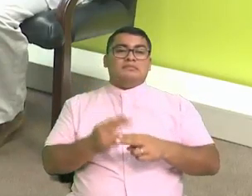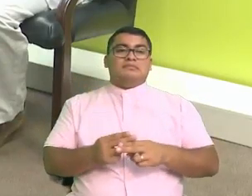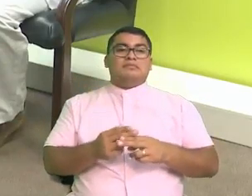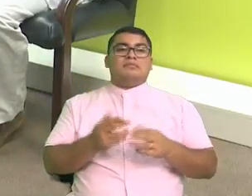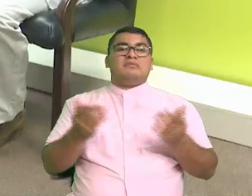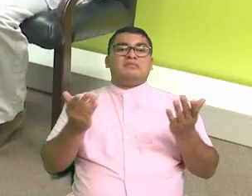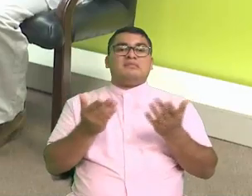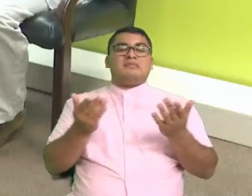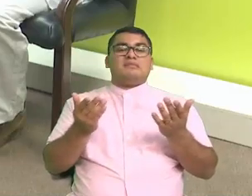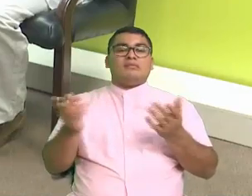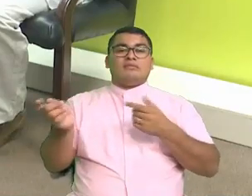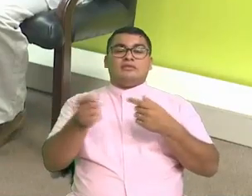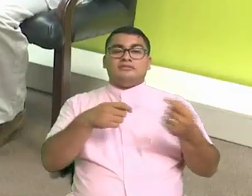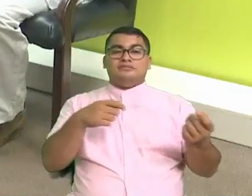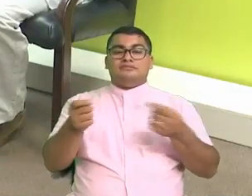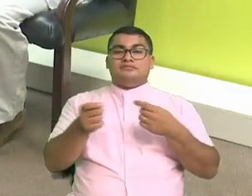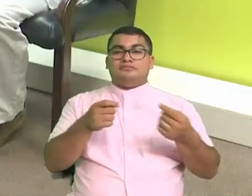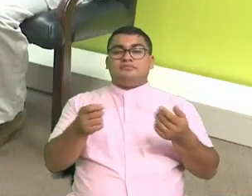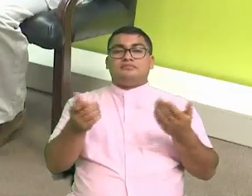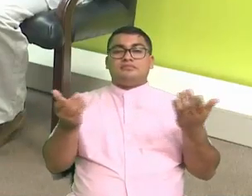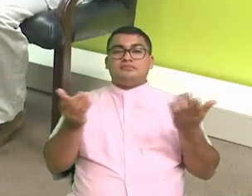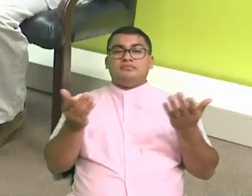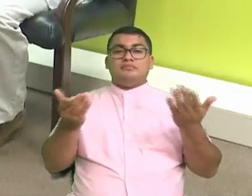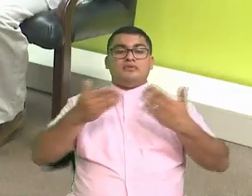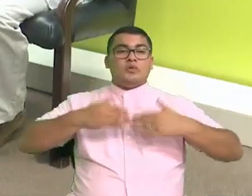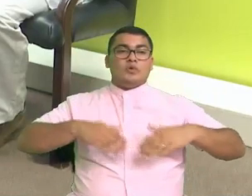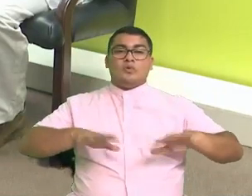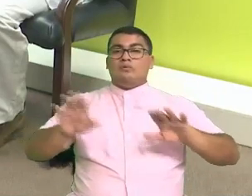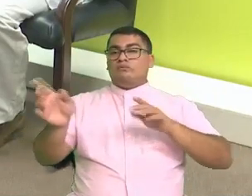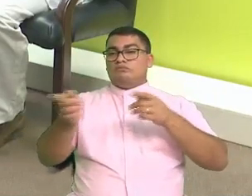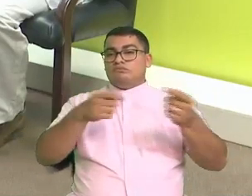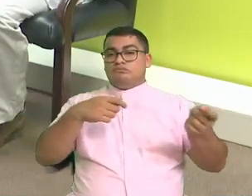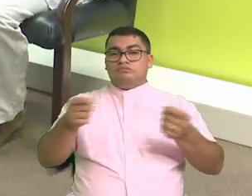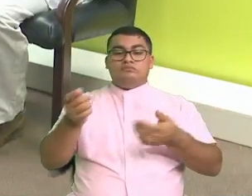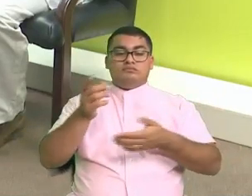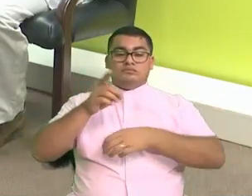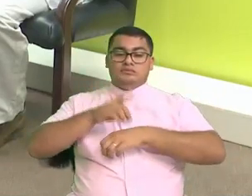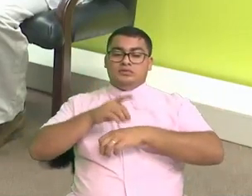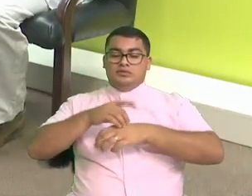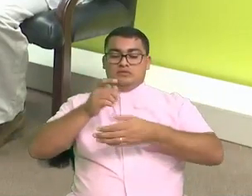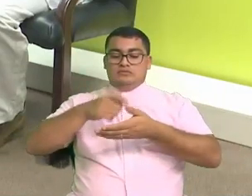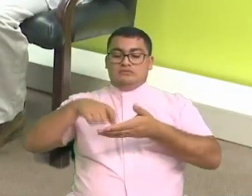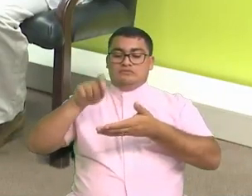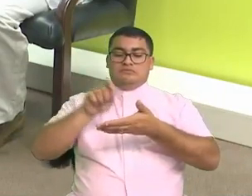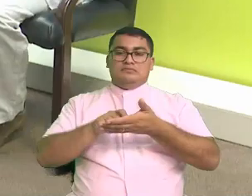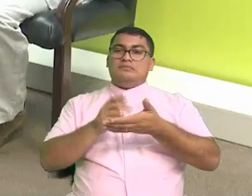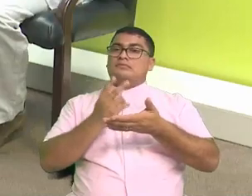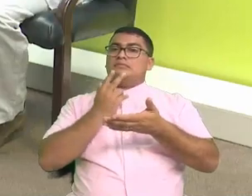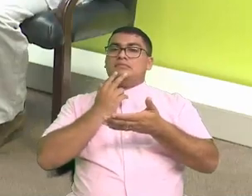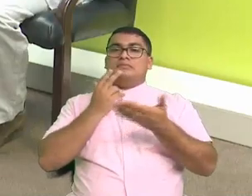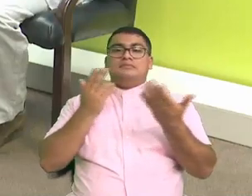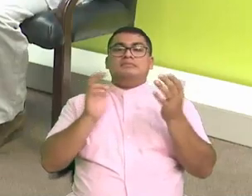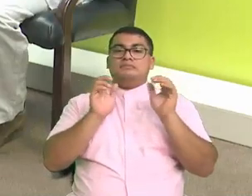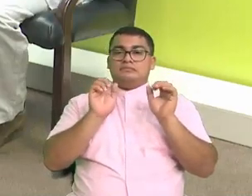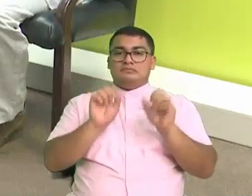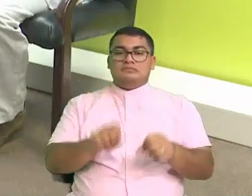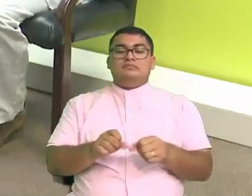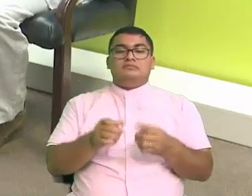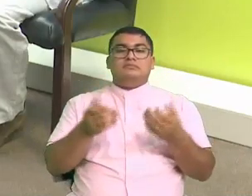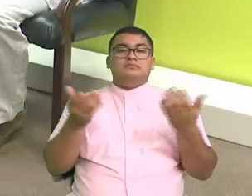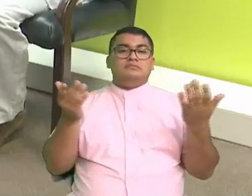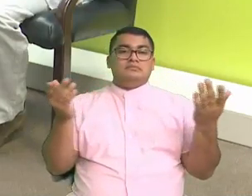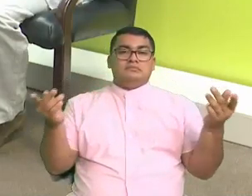nombres. La venta se venden normalmente, sin prescripción médica. Sí, sí, sí. Eso nos puede llevar, entonces, si nosotros hacemos